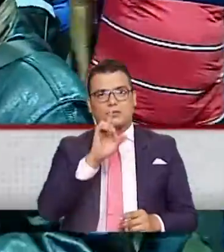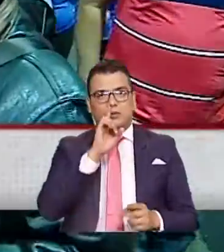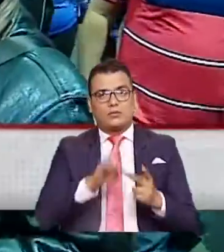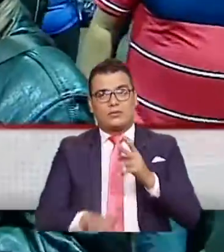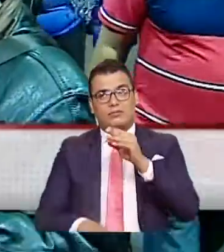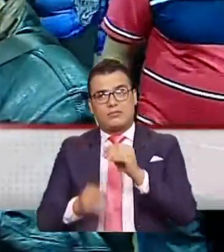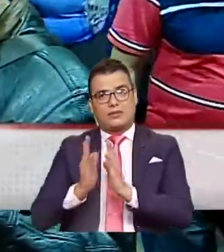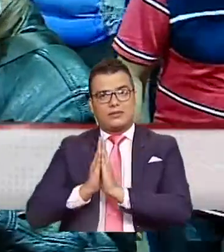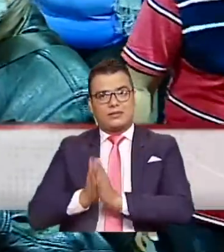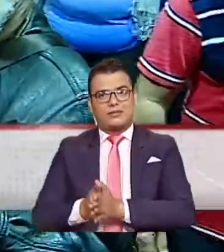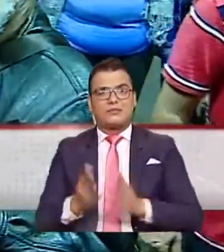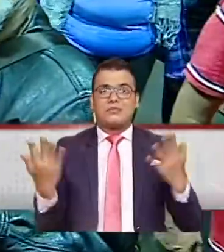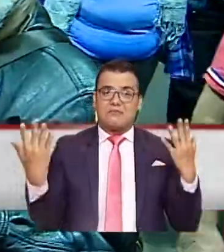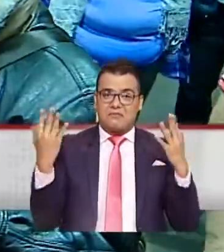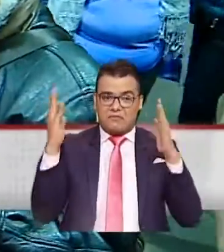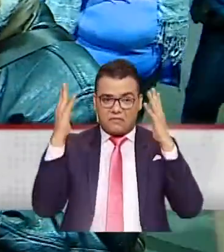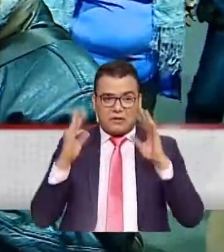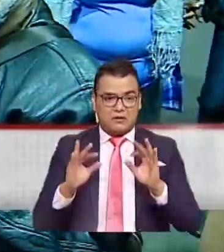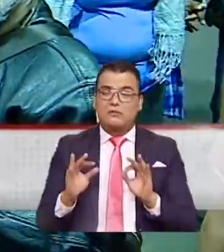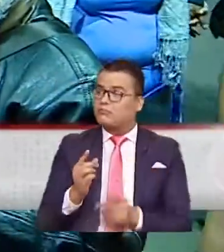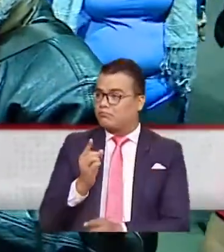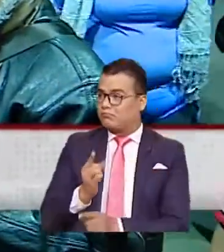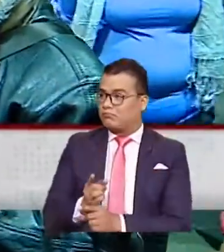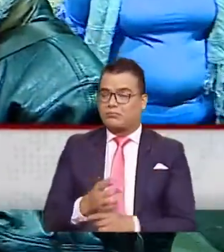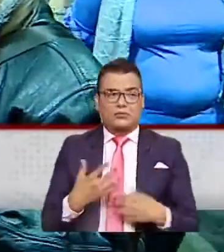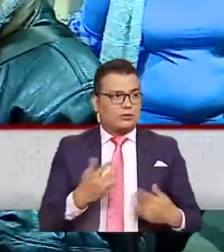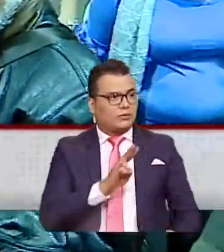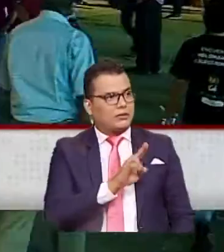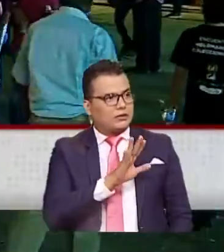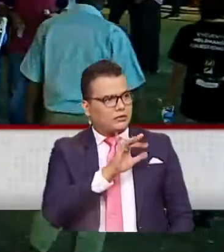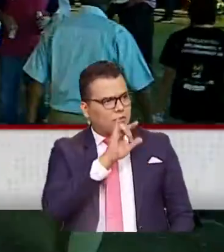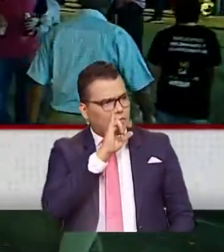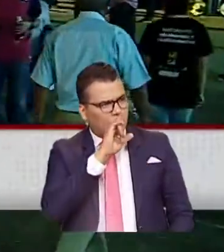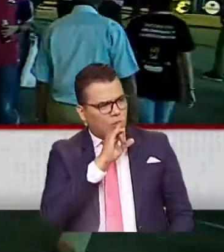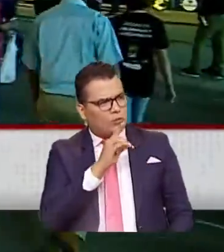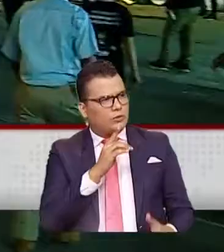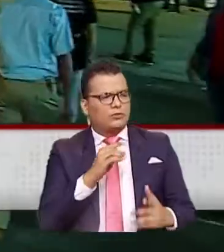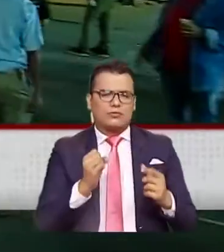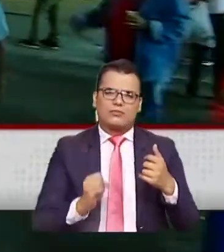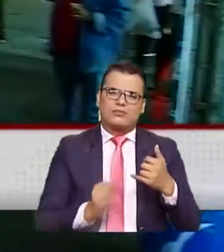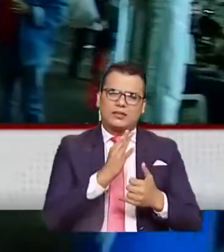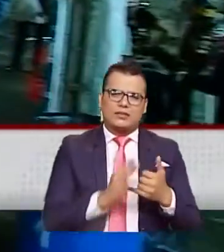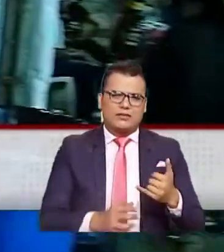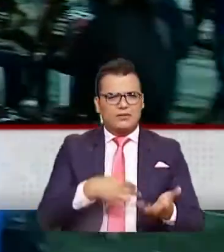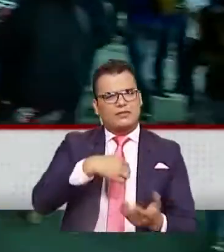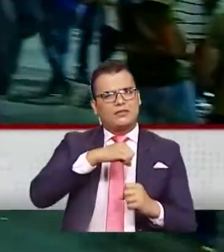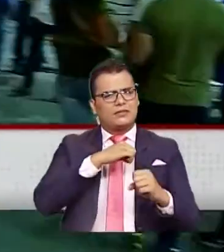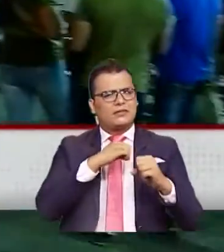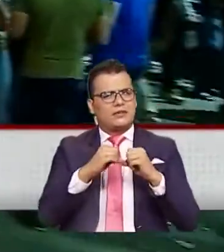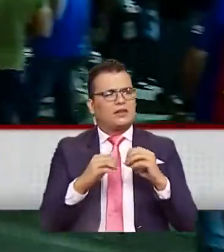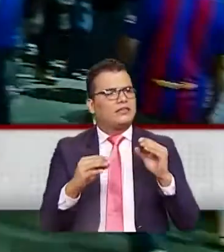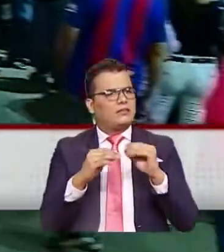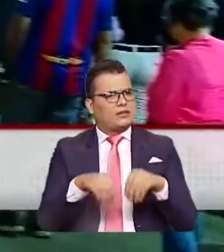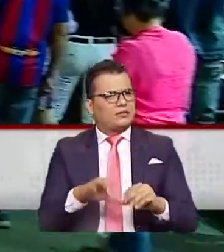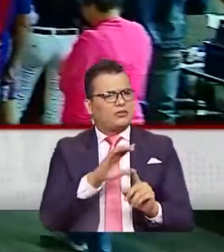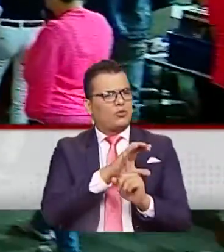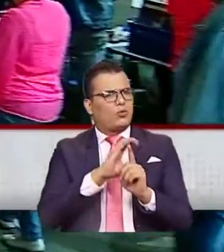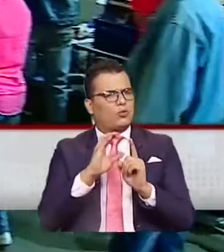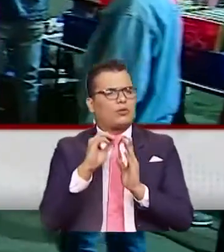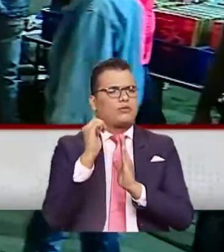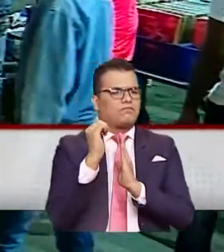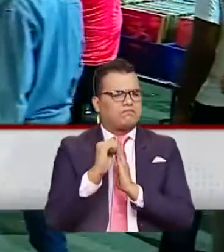así bueno es un material ya el 25 de julio petróleo y salsa y programación cultural permanente en cariño